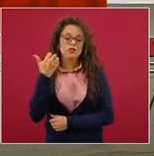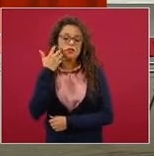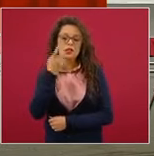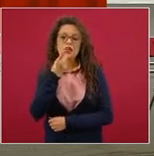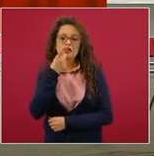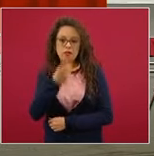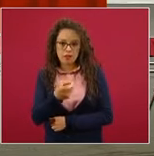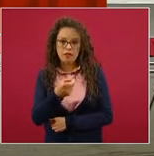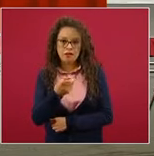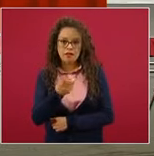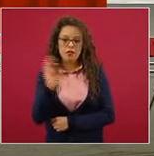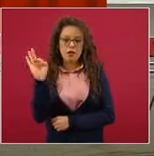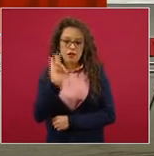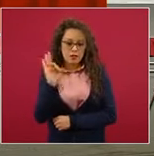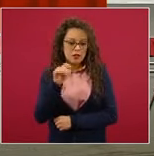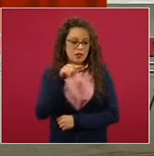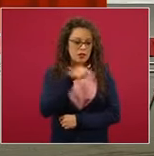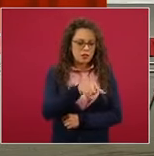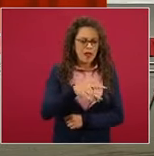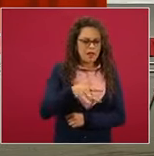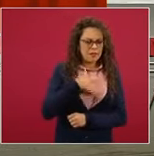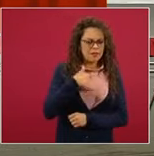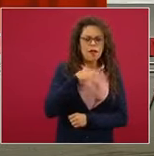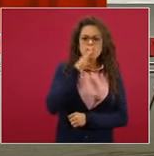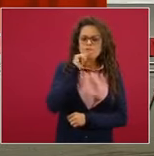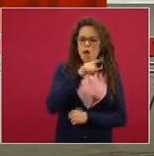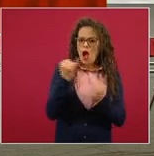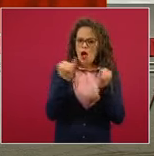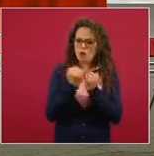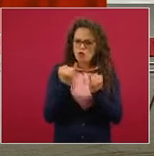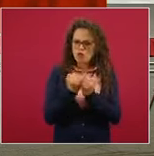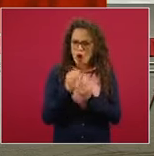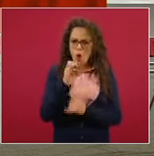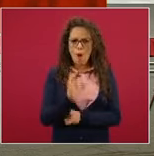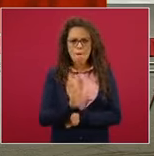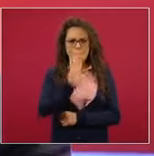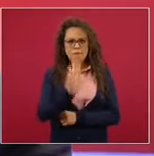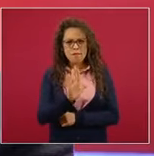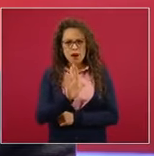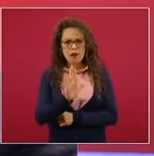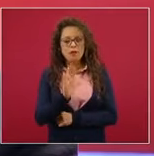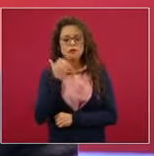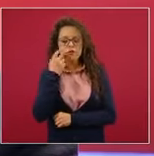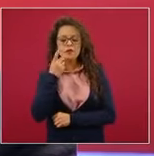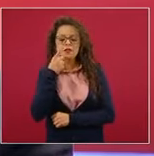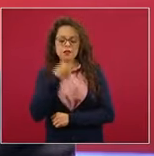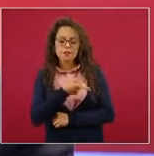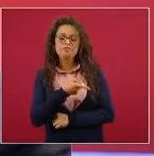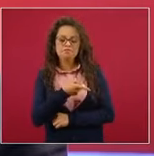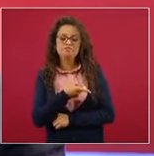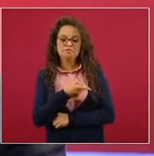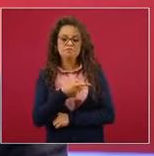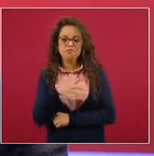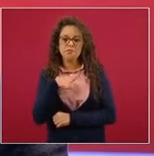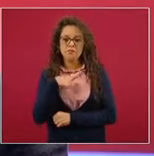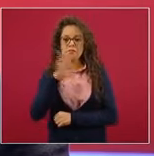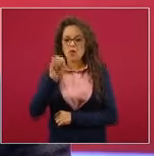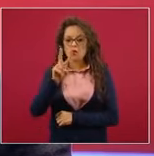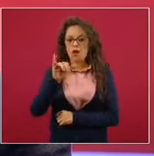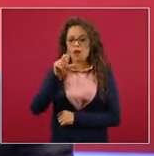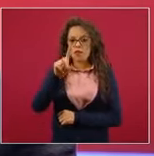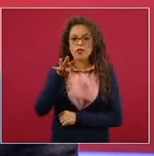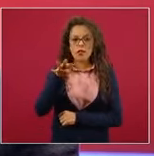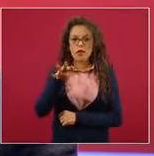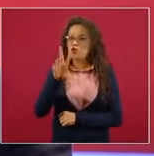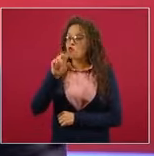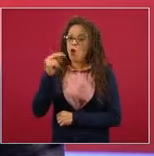persona que tenga los mismos síntomas o parecidos tiene COVID-19. No necesitamos tener el resultado del laboratorio